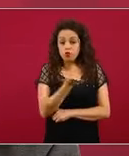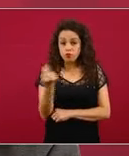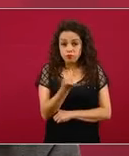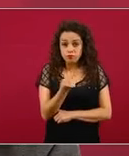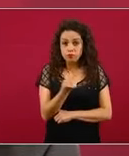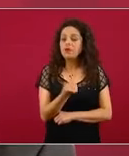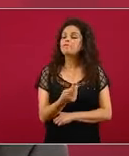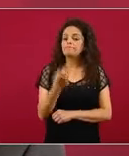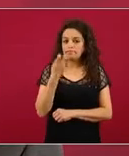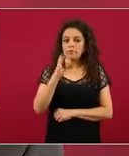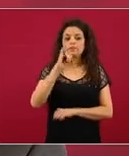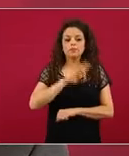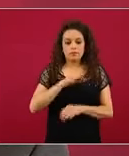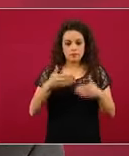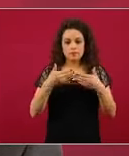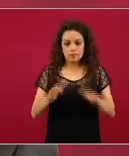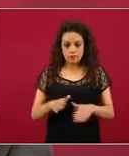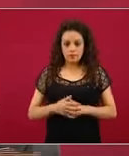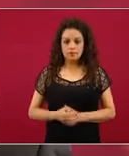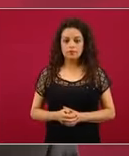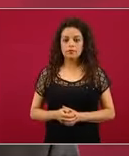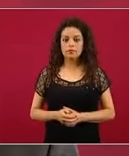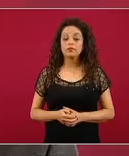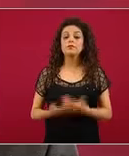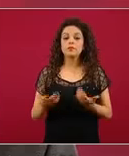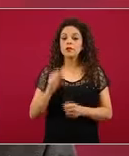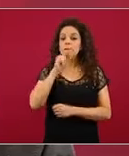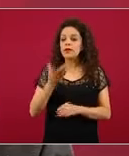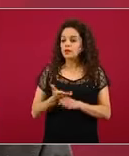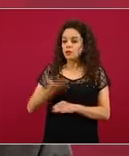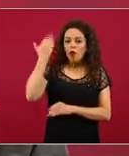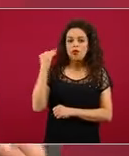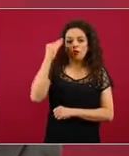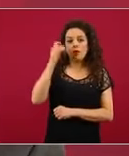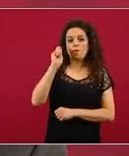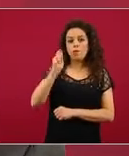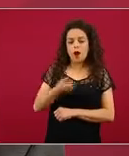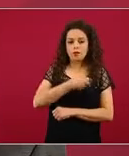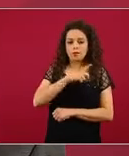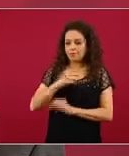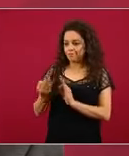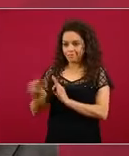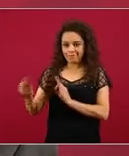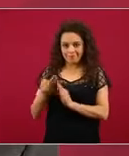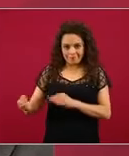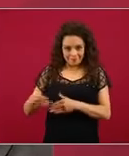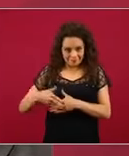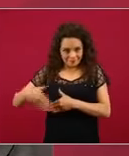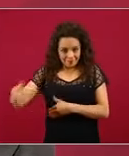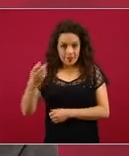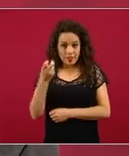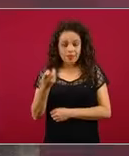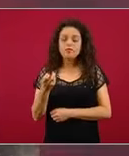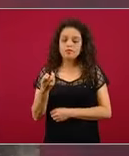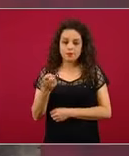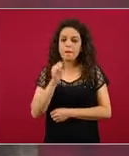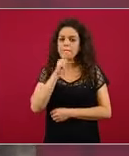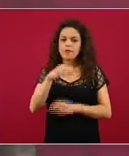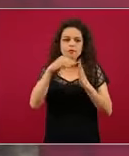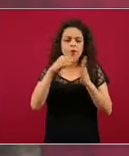Distancia, esa sí fue una disposición de carácter nacional, el modelo es el mismo, pero aquí cada entidad